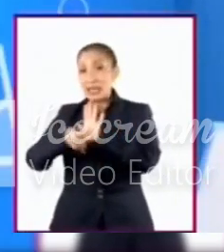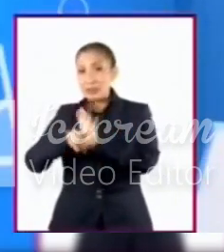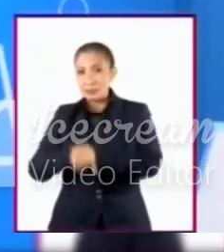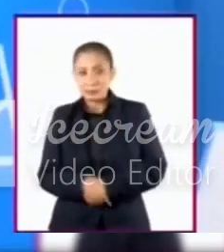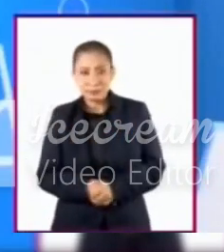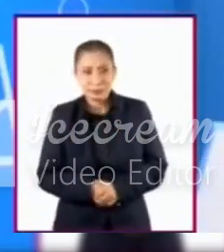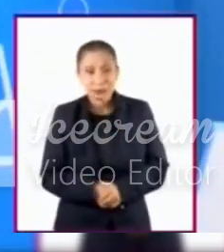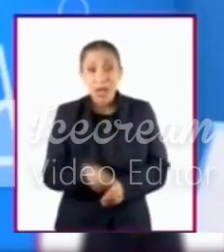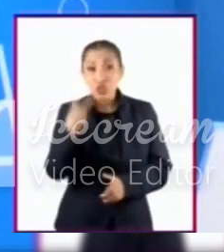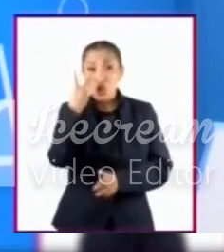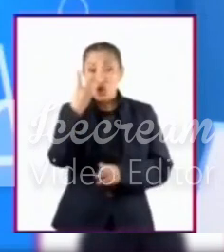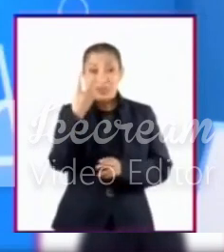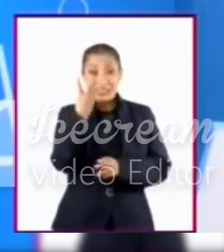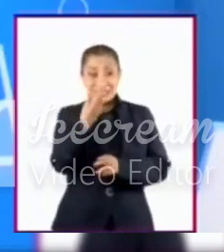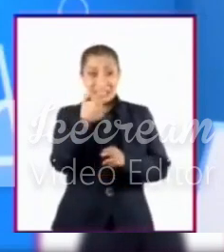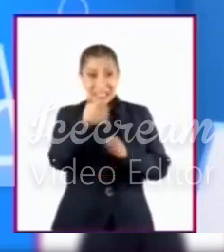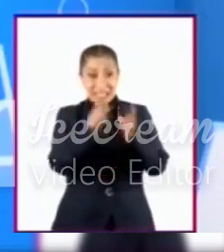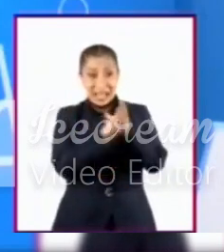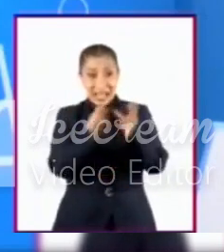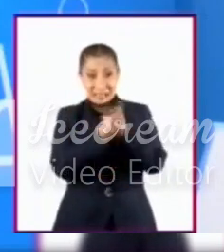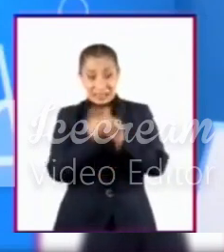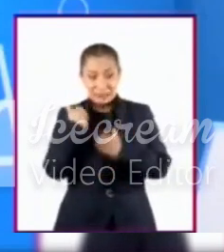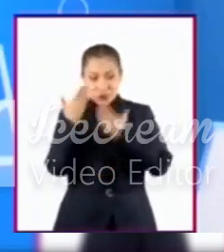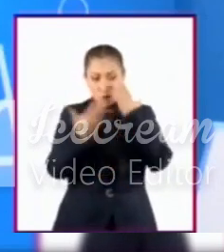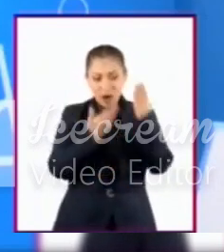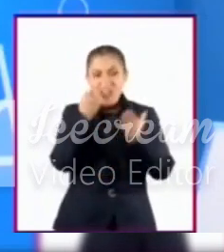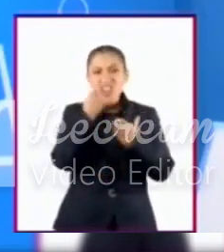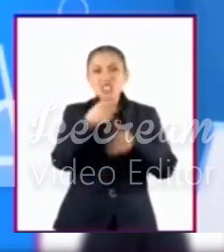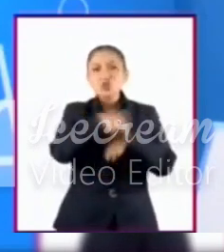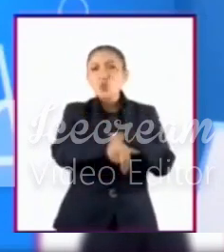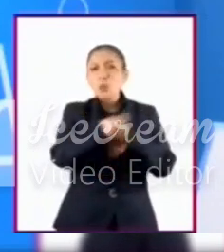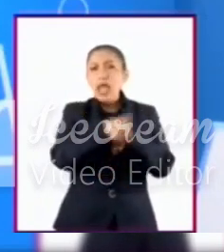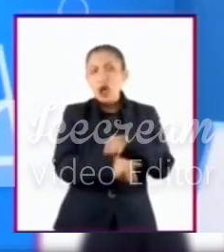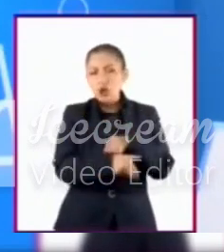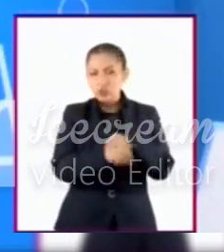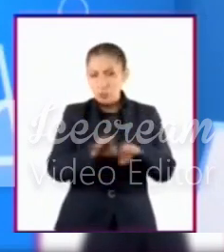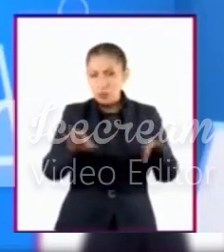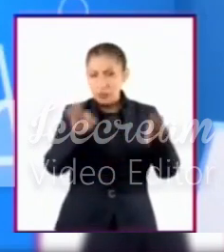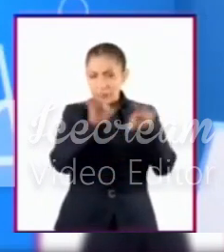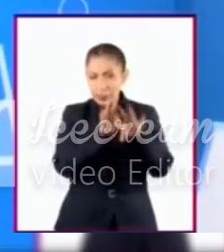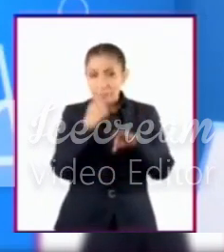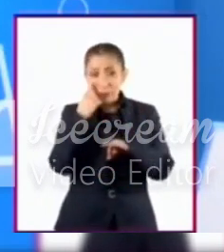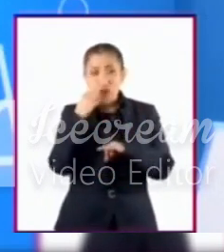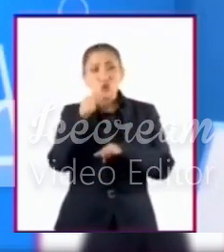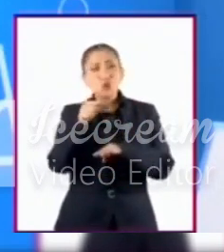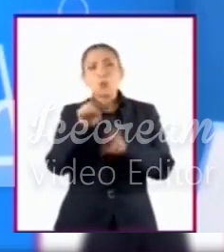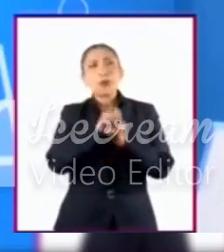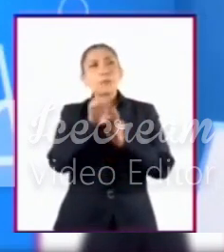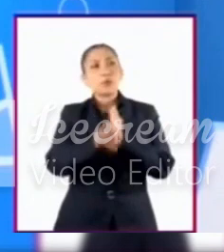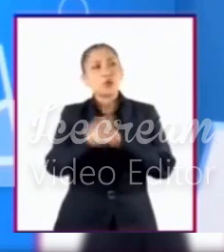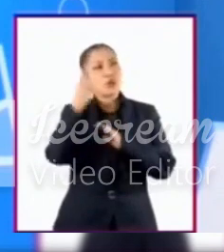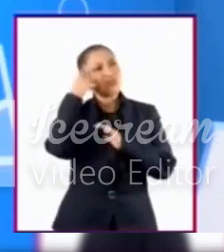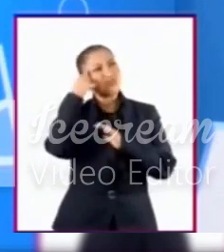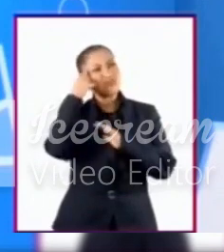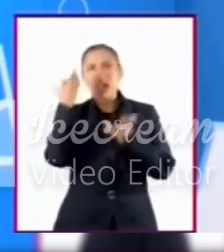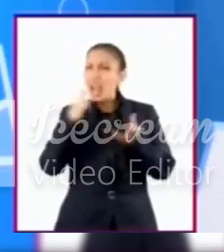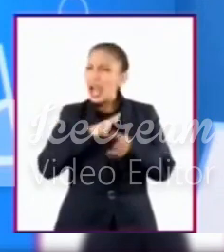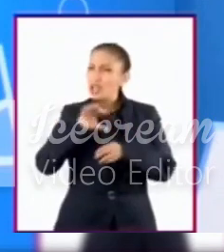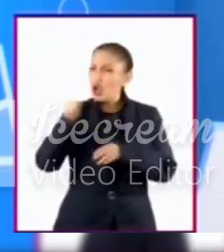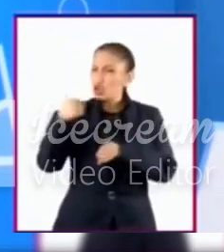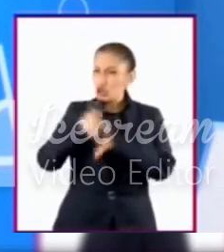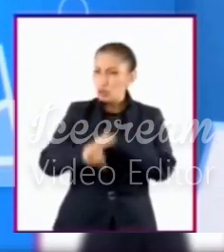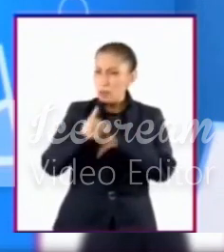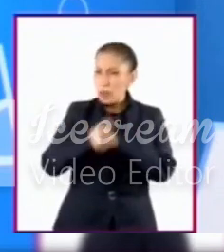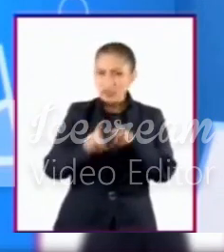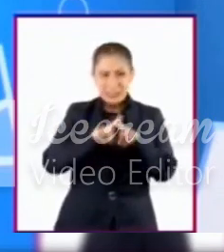sesiones estudiaremos aspectos esenciales de los números. Por ejemplo, ¿se han preguntado si hay otro tipo